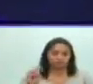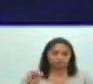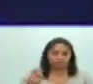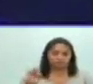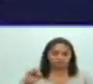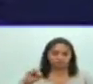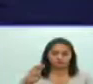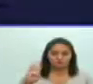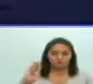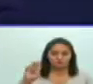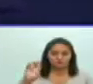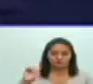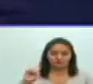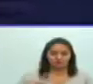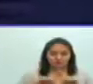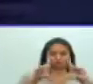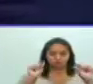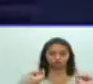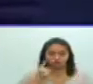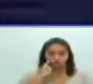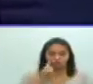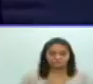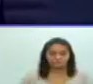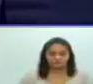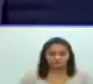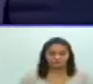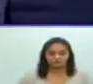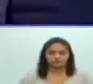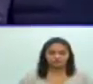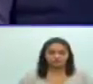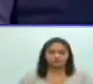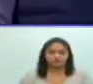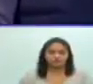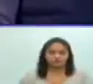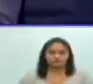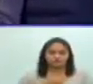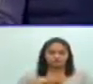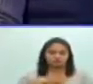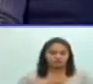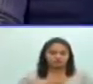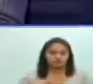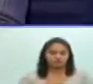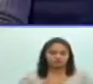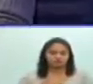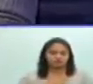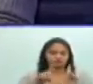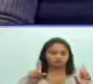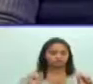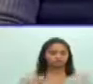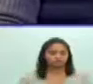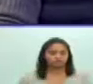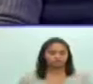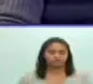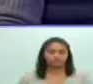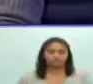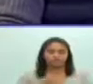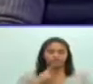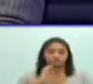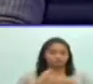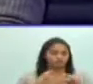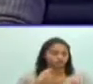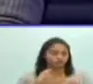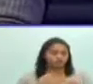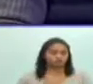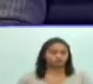fundamentalmente el valor cohesivo que ellos tienen dentro de la intencionalidad textual, dentro del acto comunicativo. Y